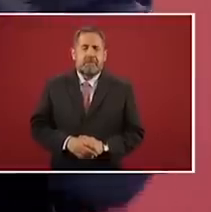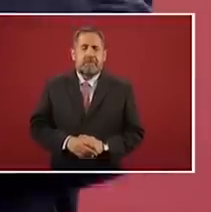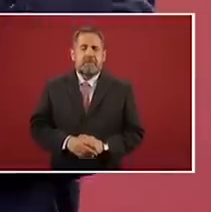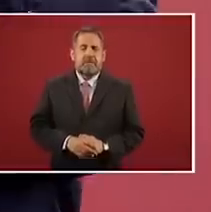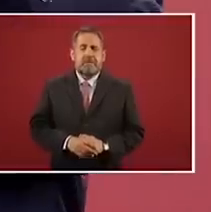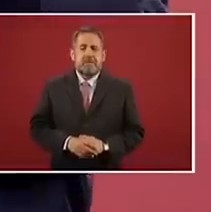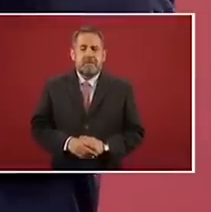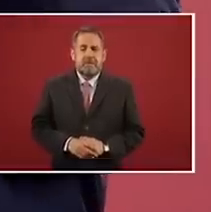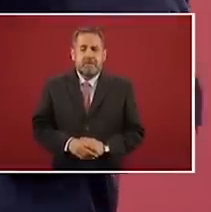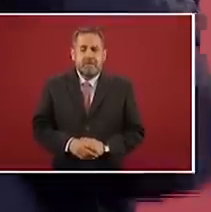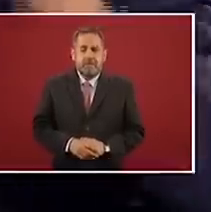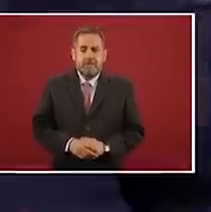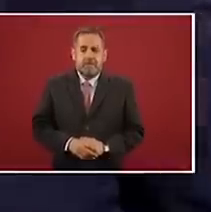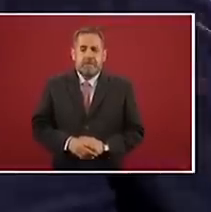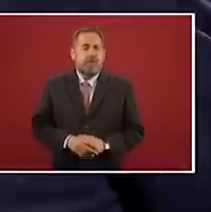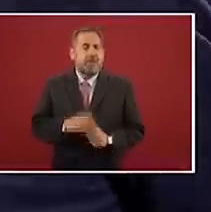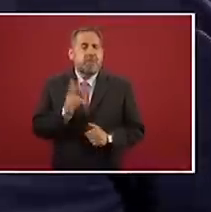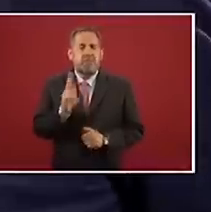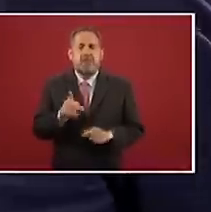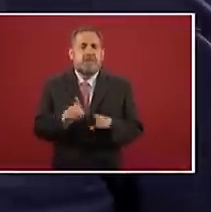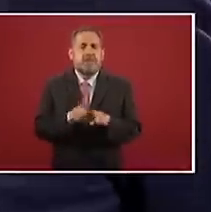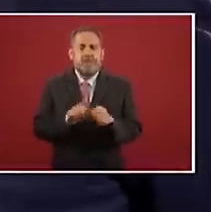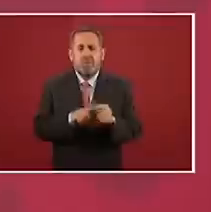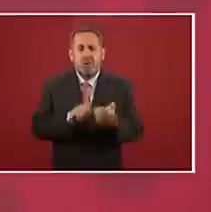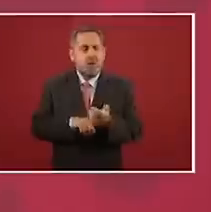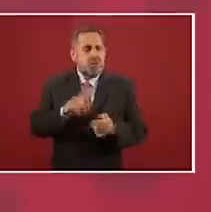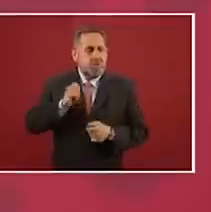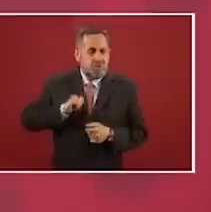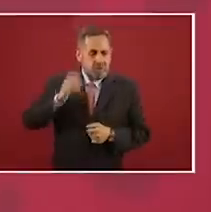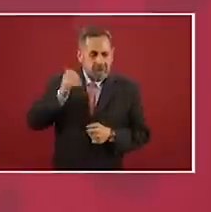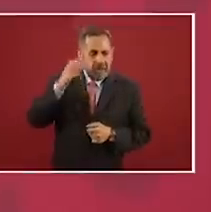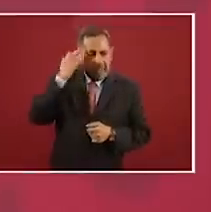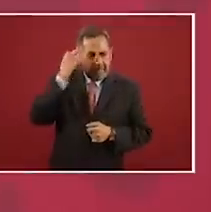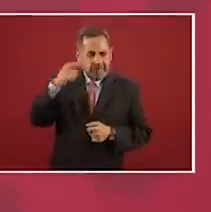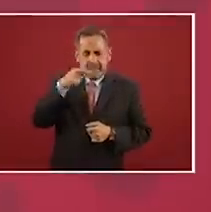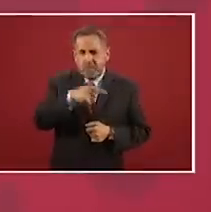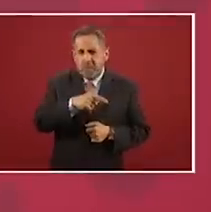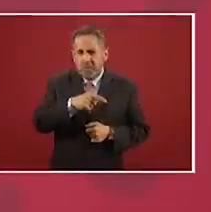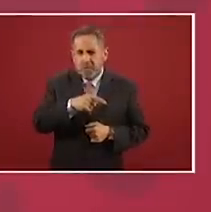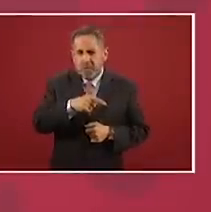era un poco lo que pasaba en el siglo